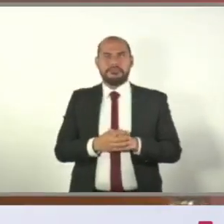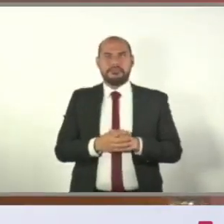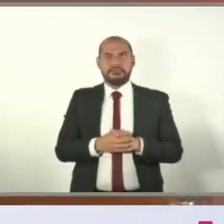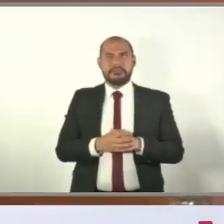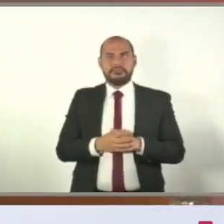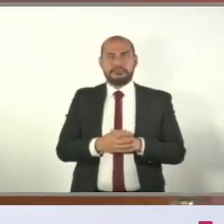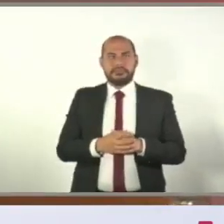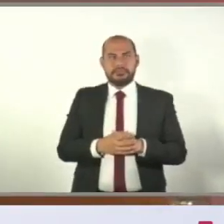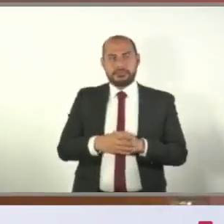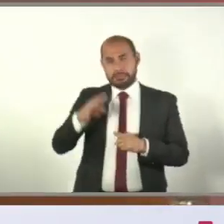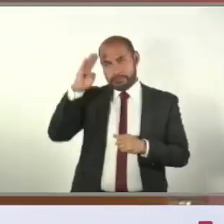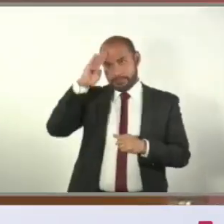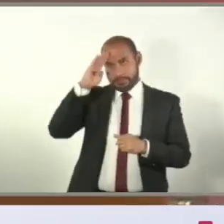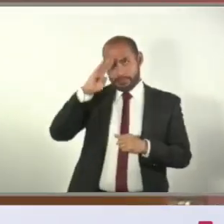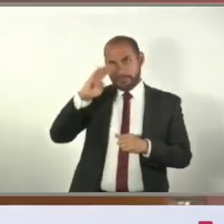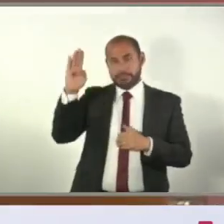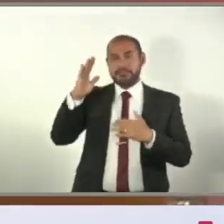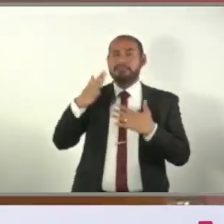El Señor del amor que queremos,